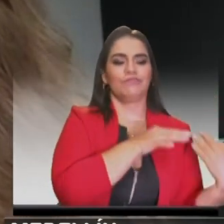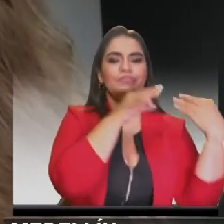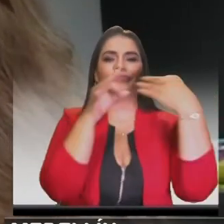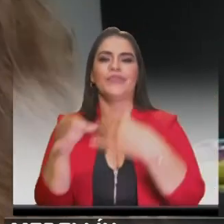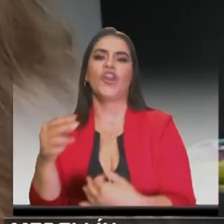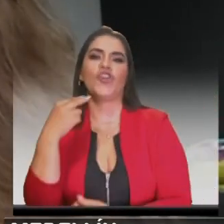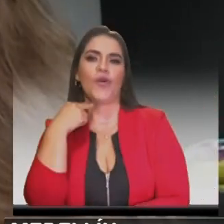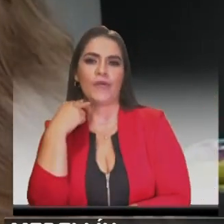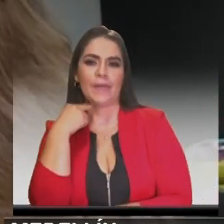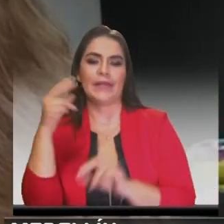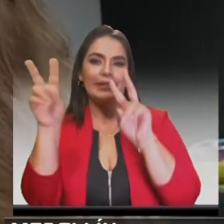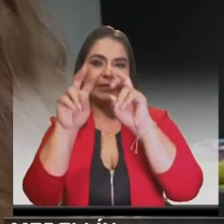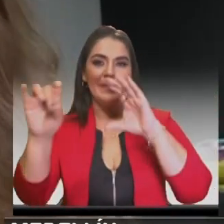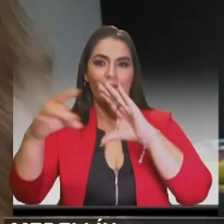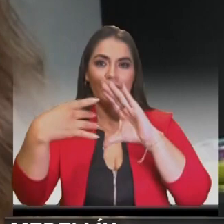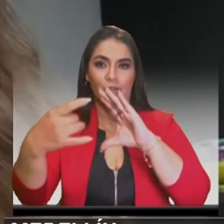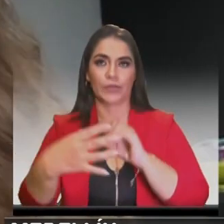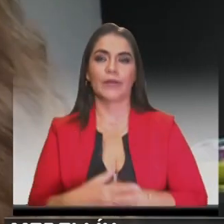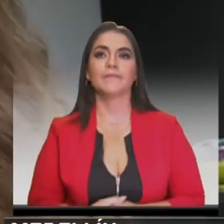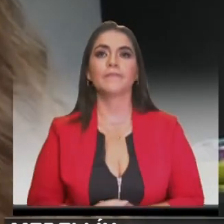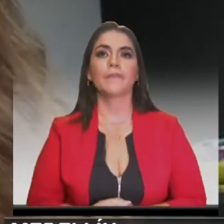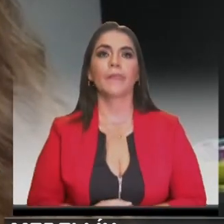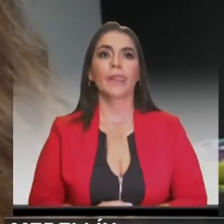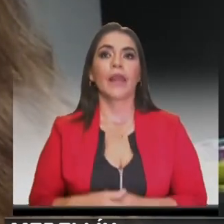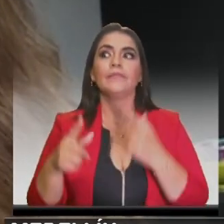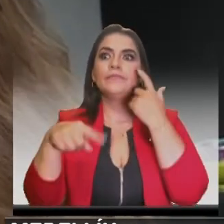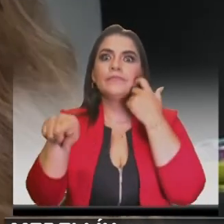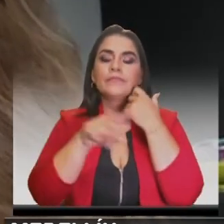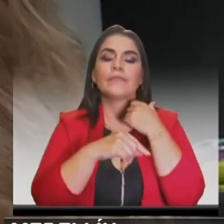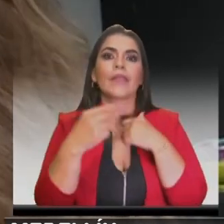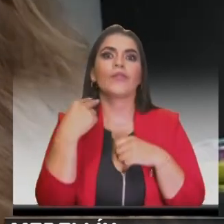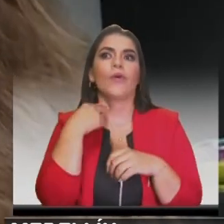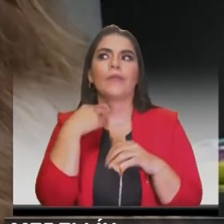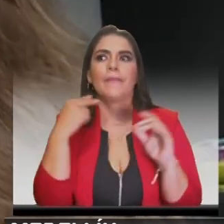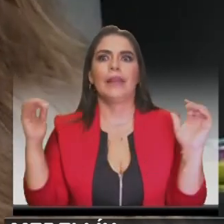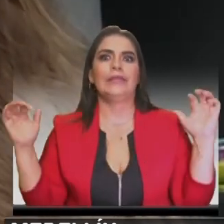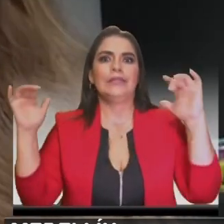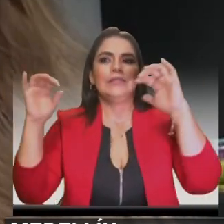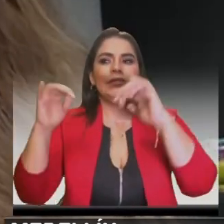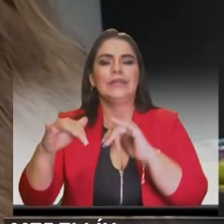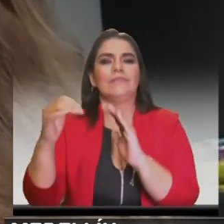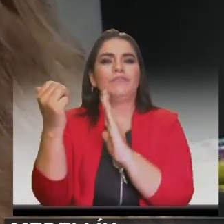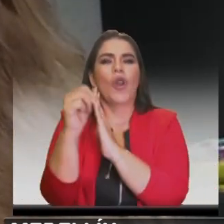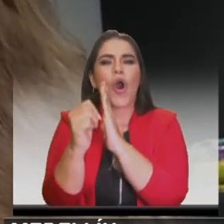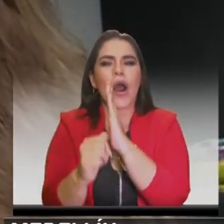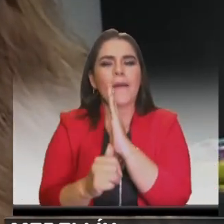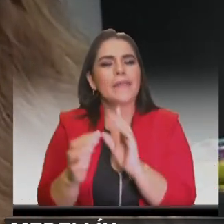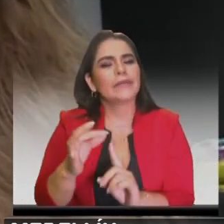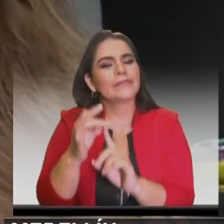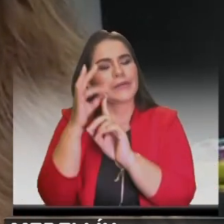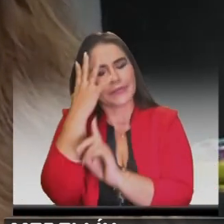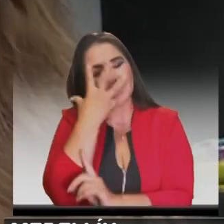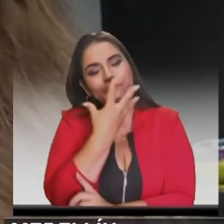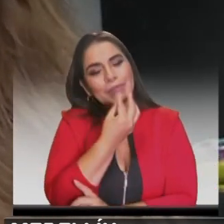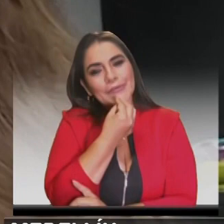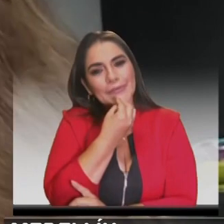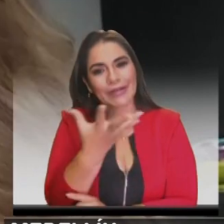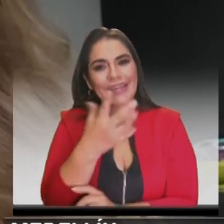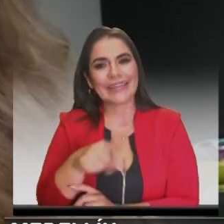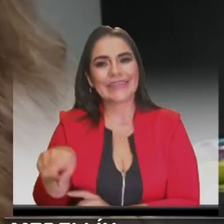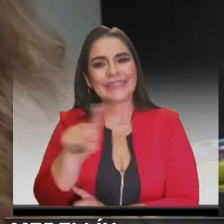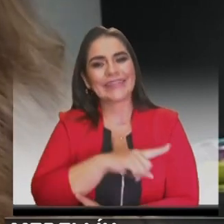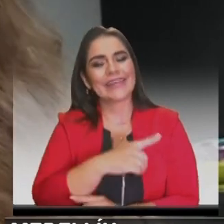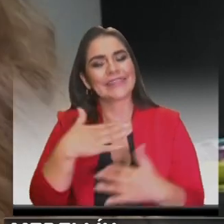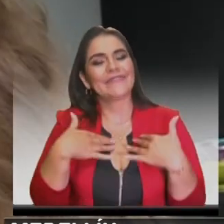eso, también en agosto, que es cuando la gente espera esta Feria de Flores, tendremos una programación muy bella que llenará sus hogares